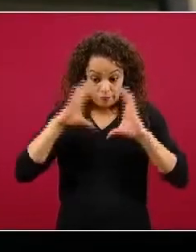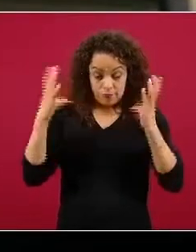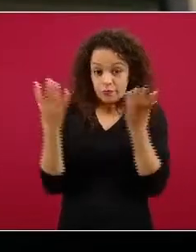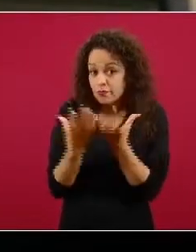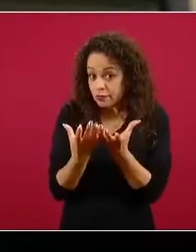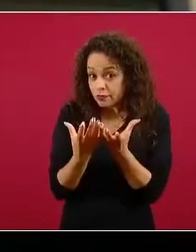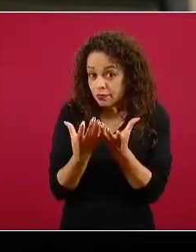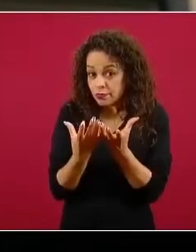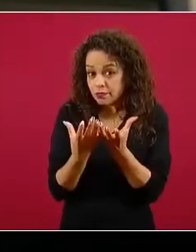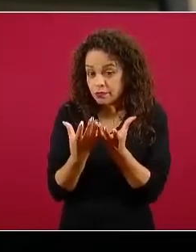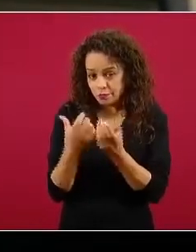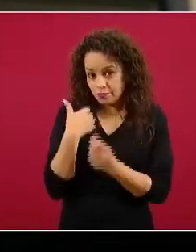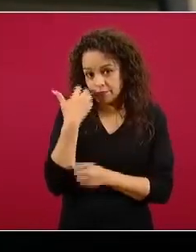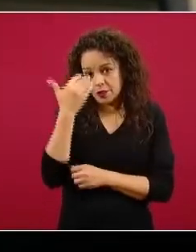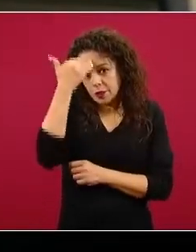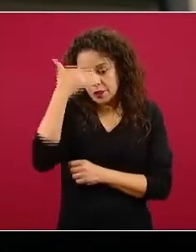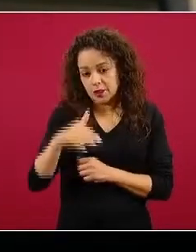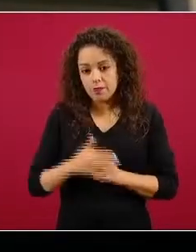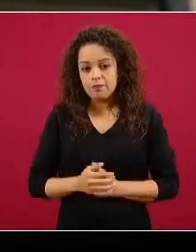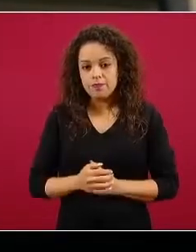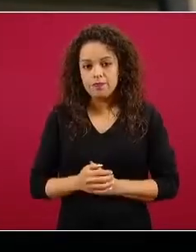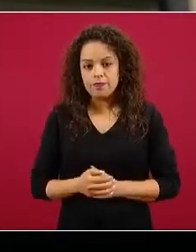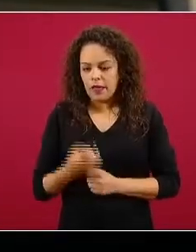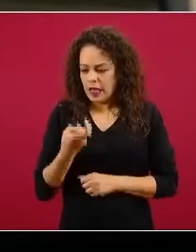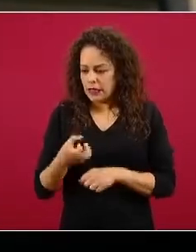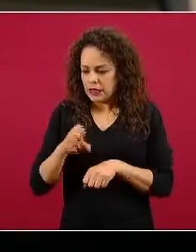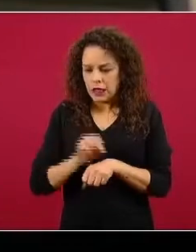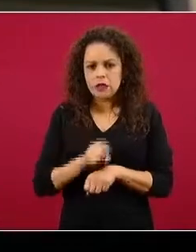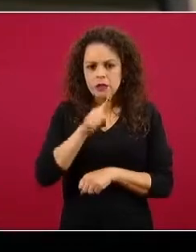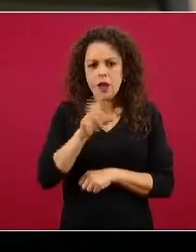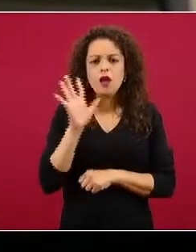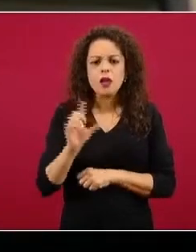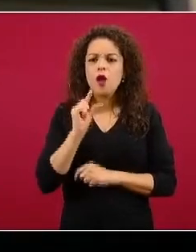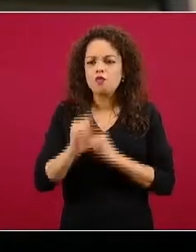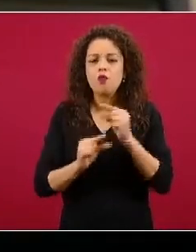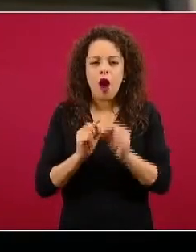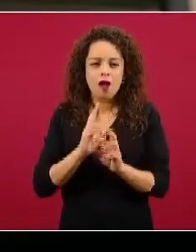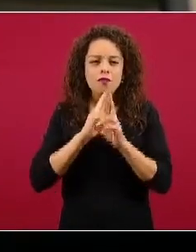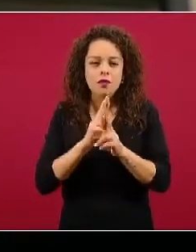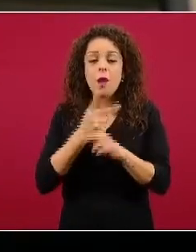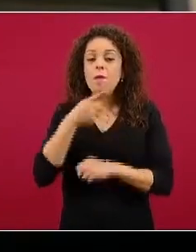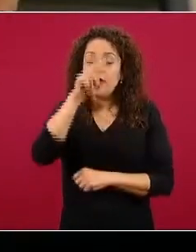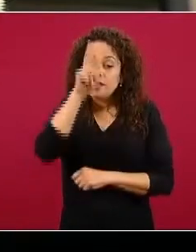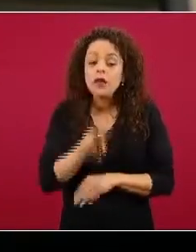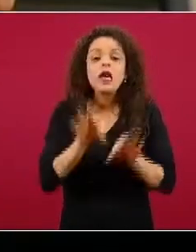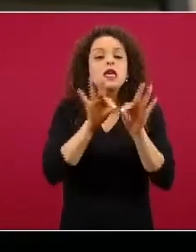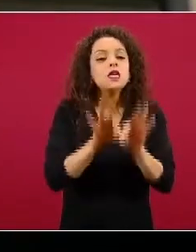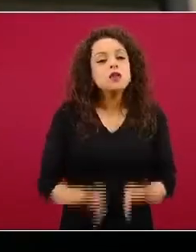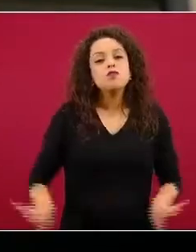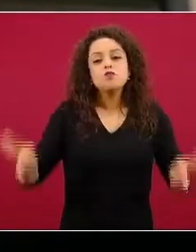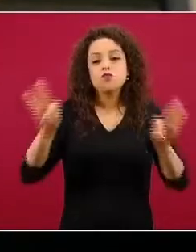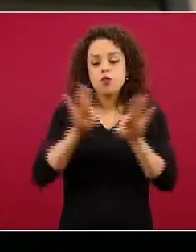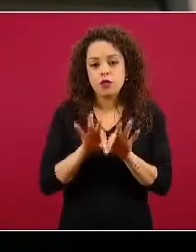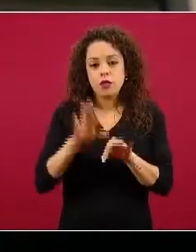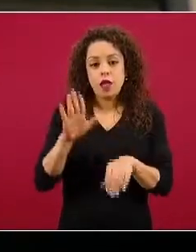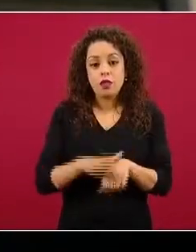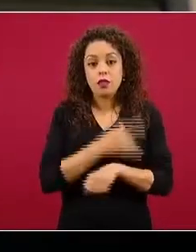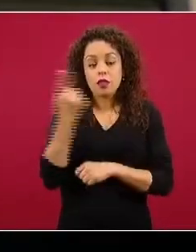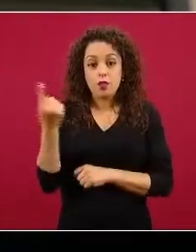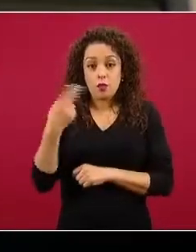ido contestando en la semana, pero es importante porque realmente si uno ve la